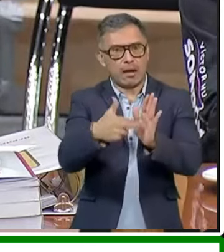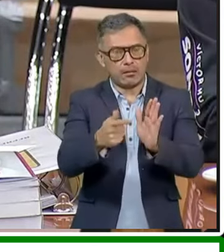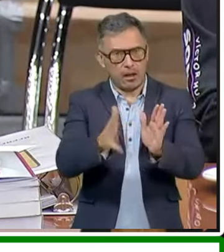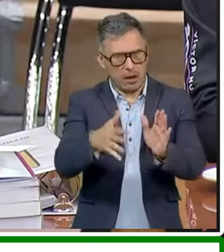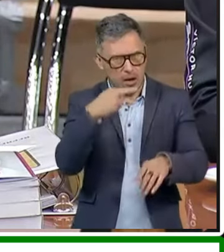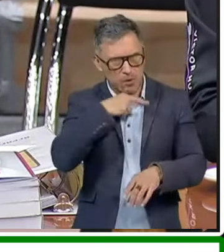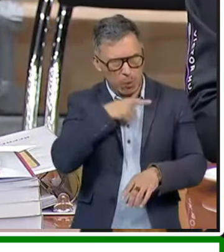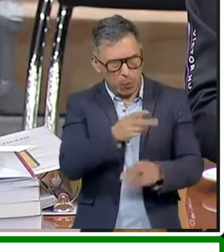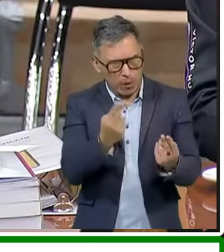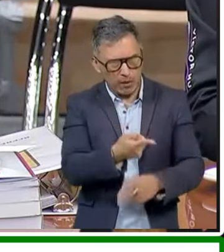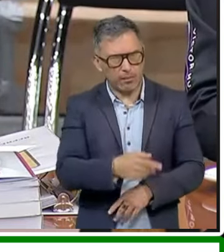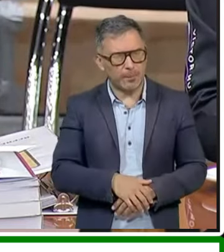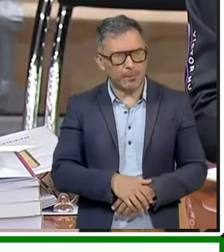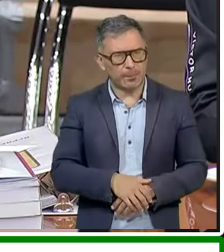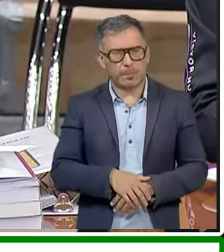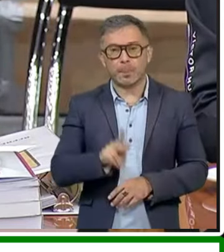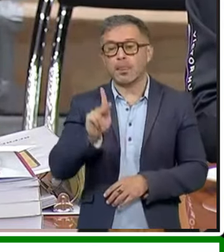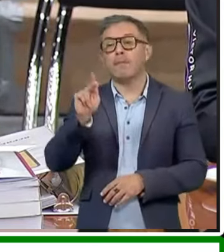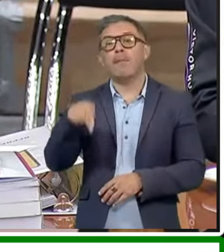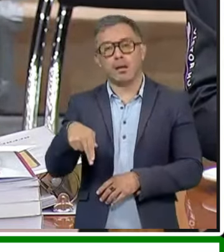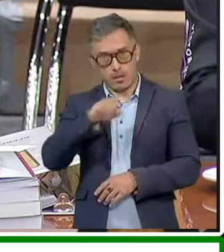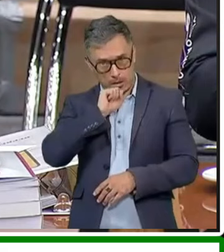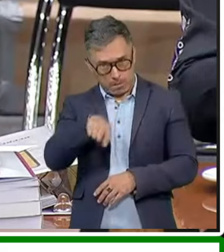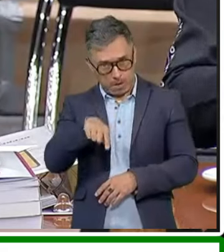Y el PAN había impugnado también mañaneras